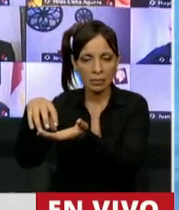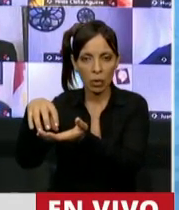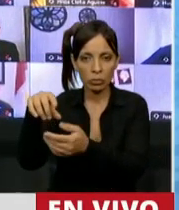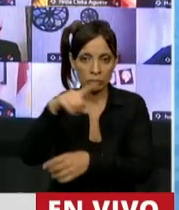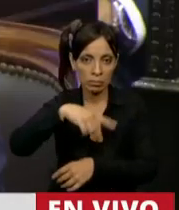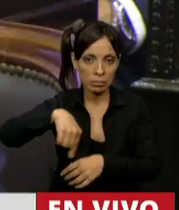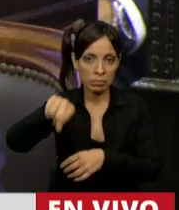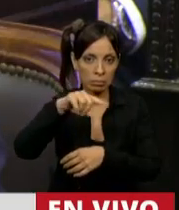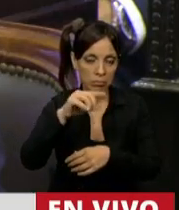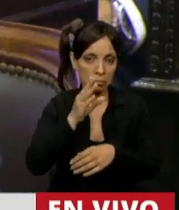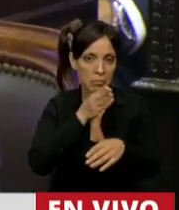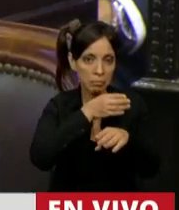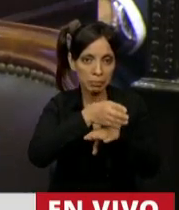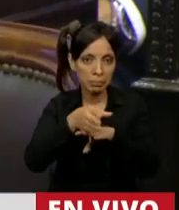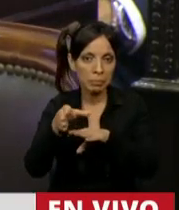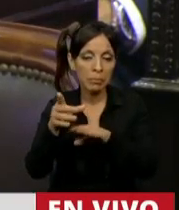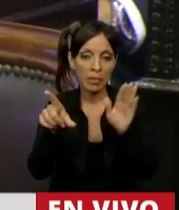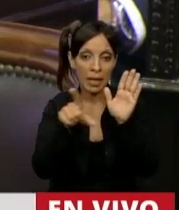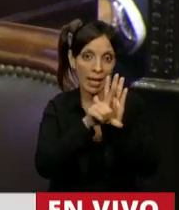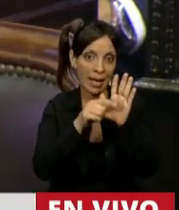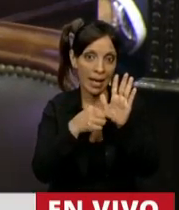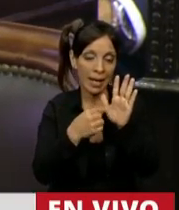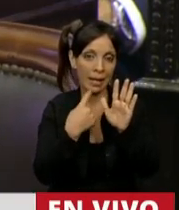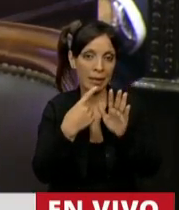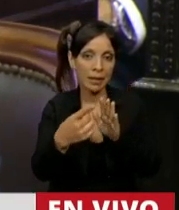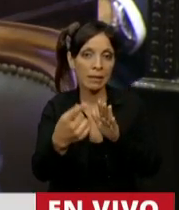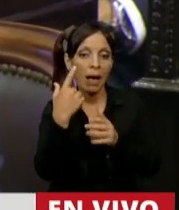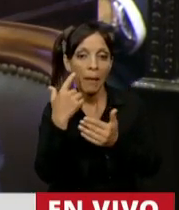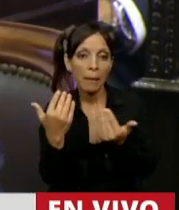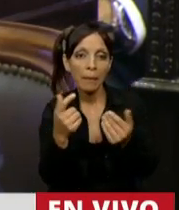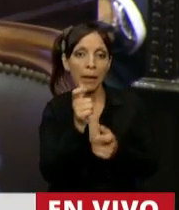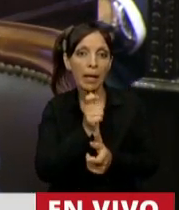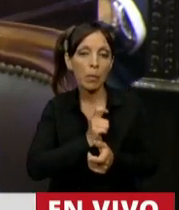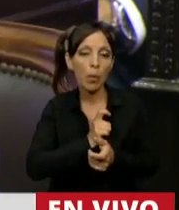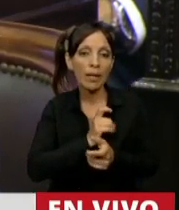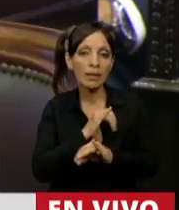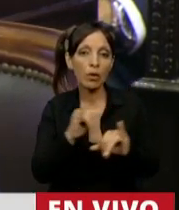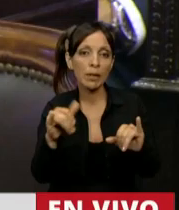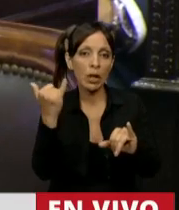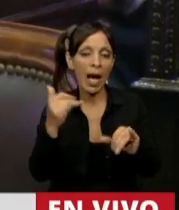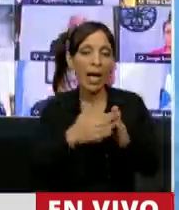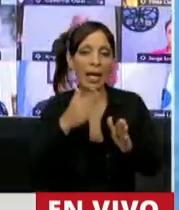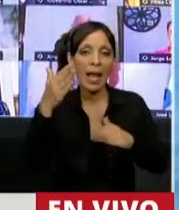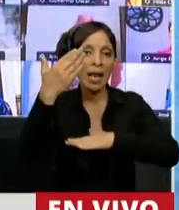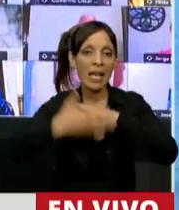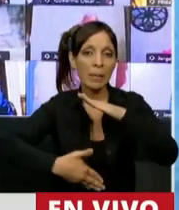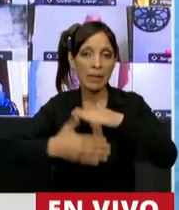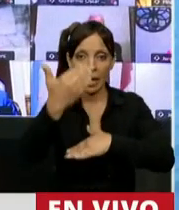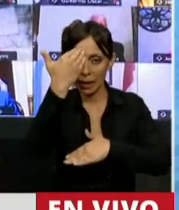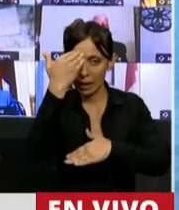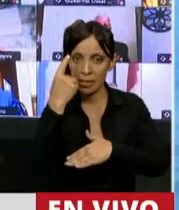interpelados para, bajo esa ley y para dar una respuesta tienen el plazo de 15 días